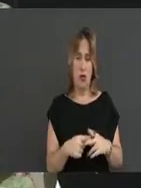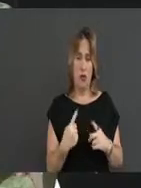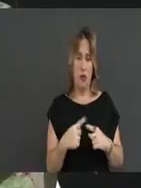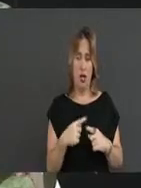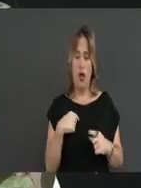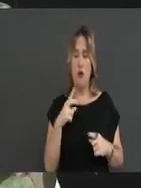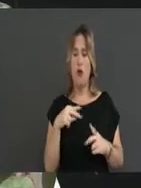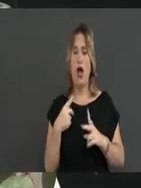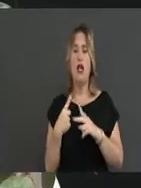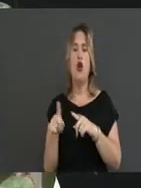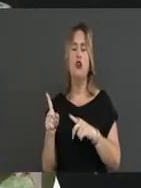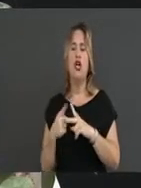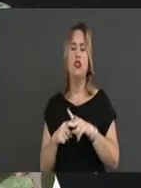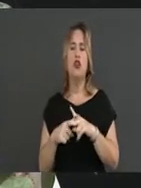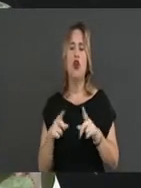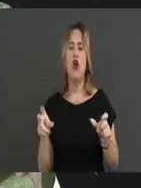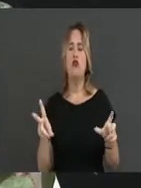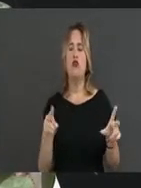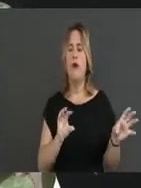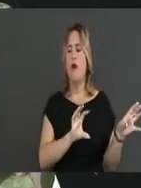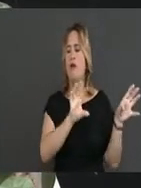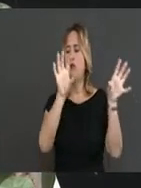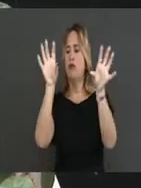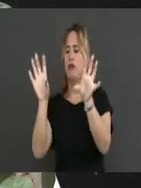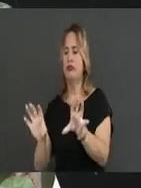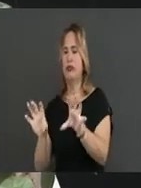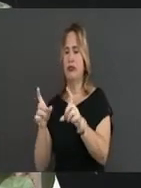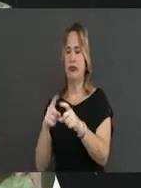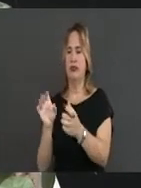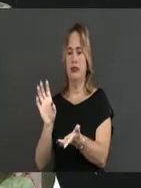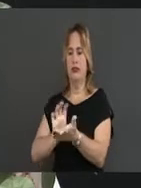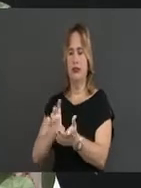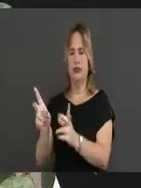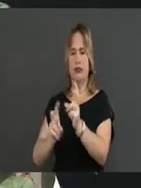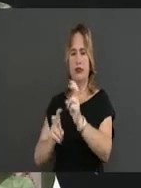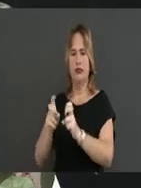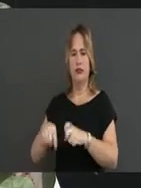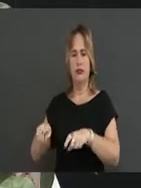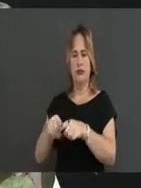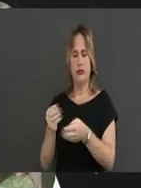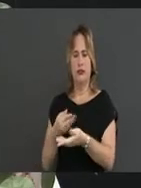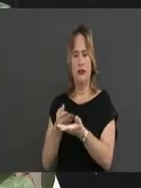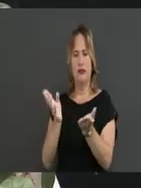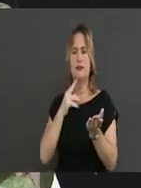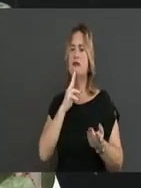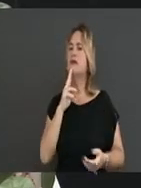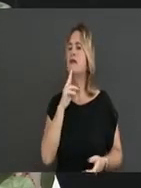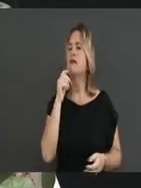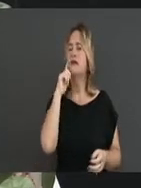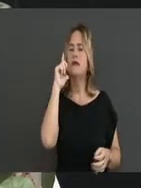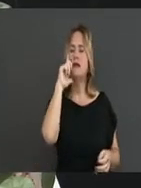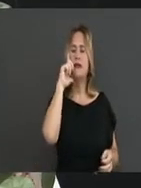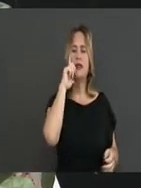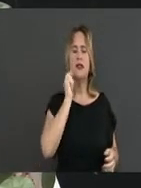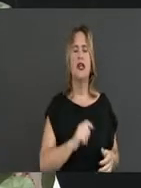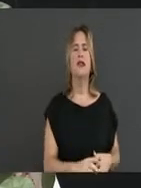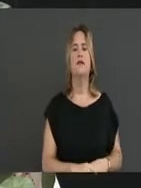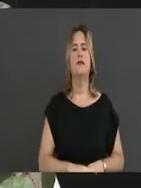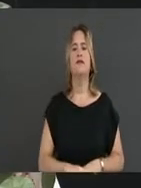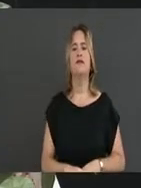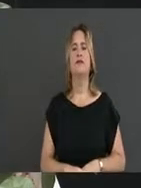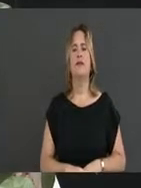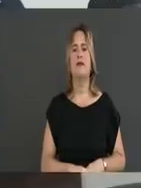le buscó una variante de un nuevo equipo y ponerlo para proteger en el caso del poblado de Dos